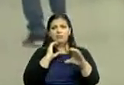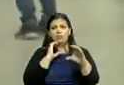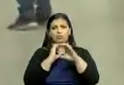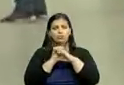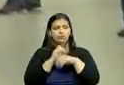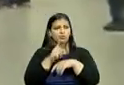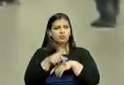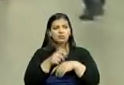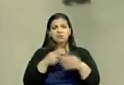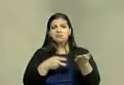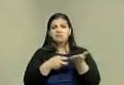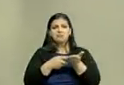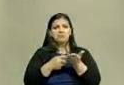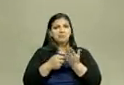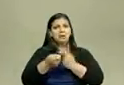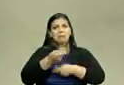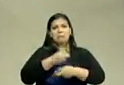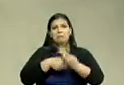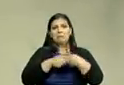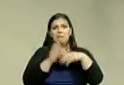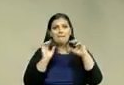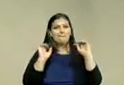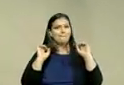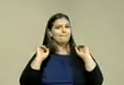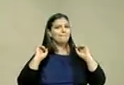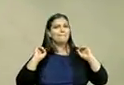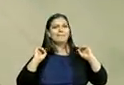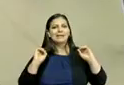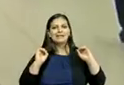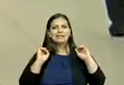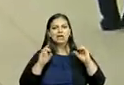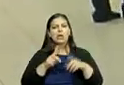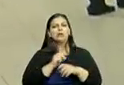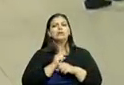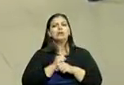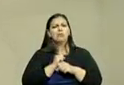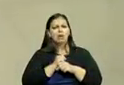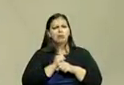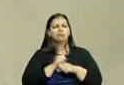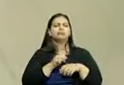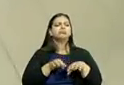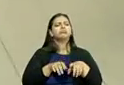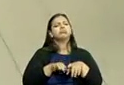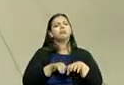que ninguna de las cooperativas están prestando este servicio